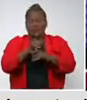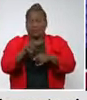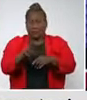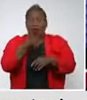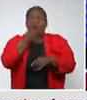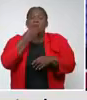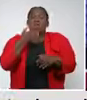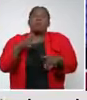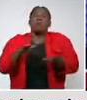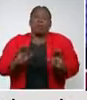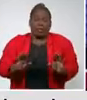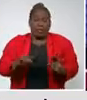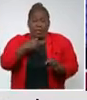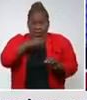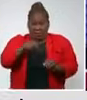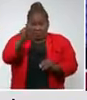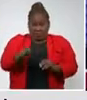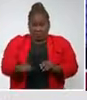estar positivo,